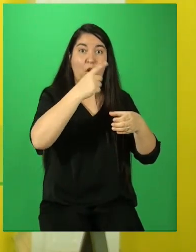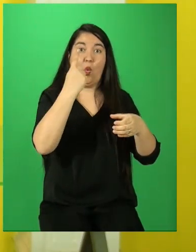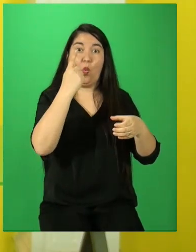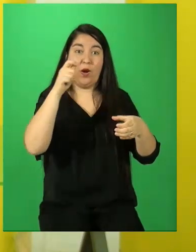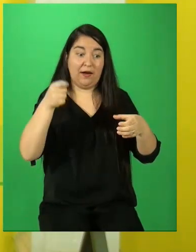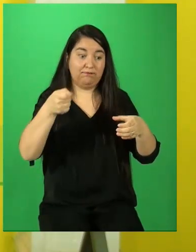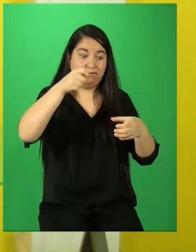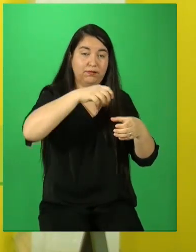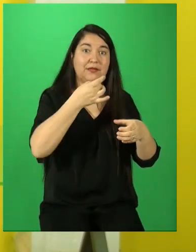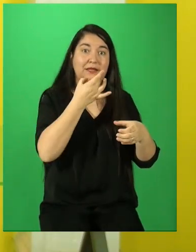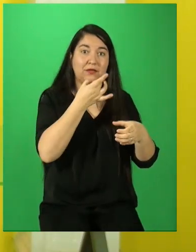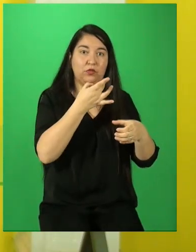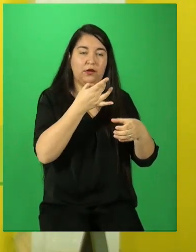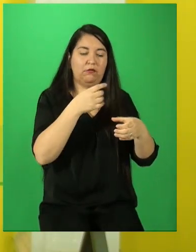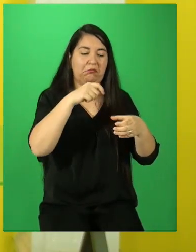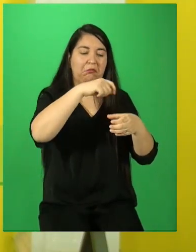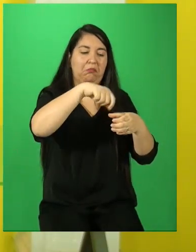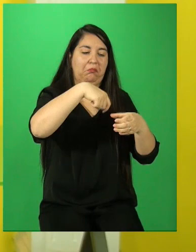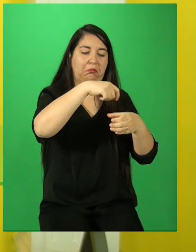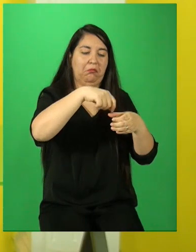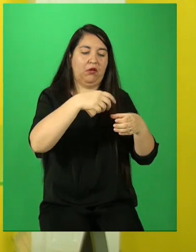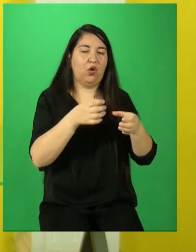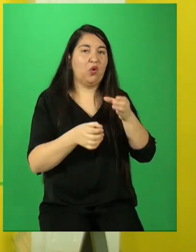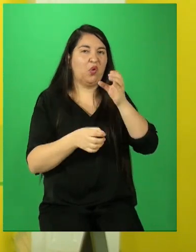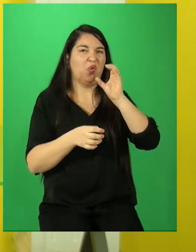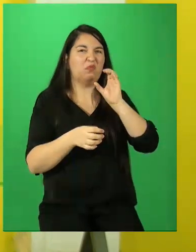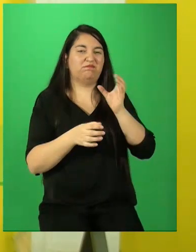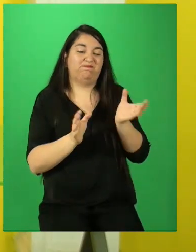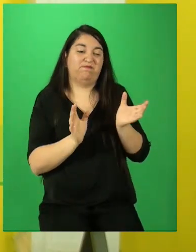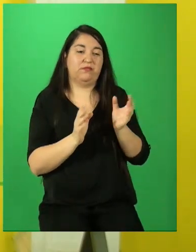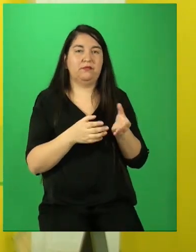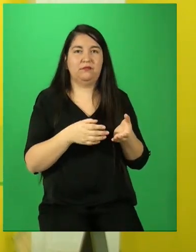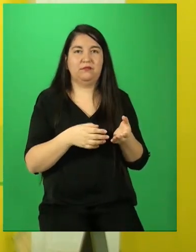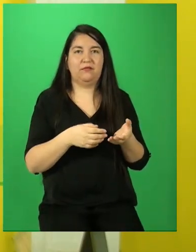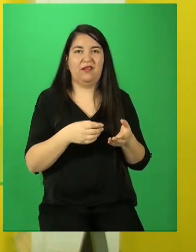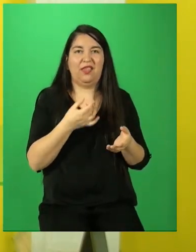totalmente desabrido y tampoco lo vamos a poder beber.